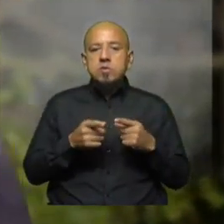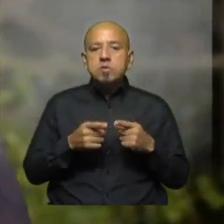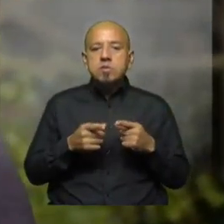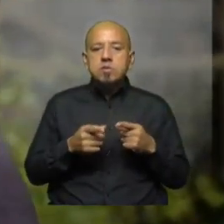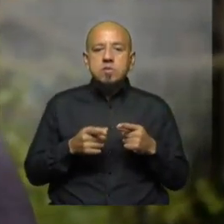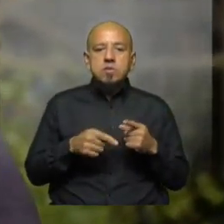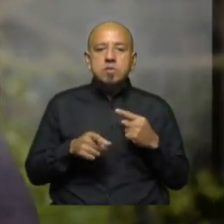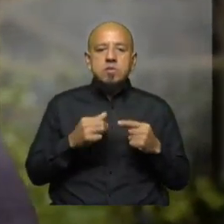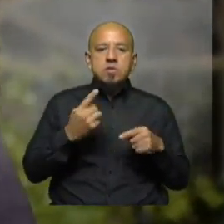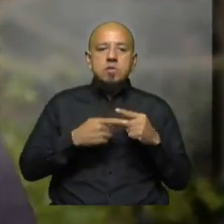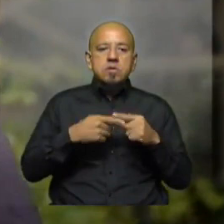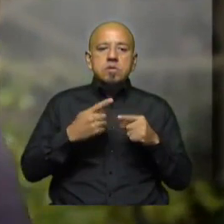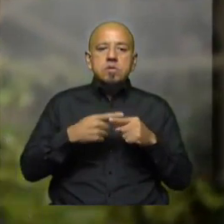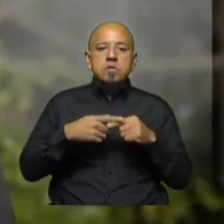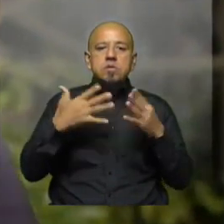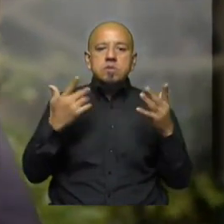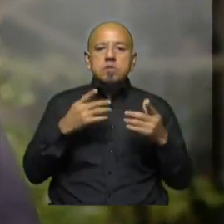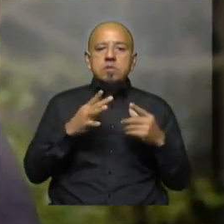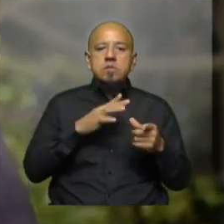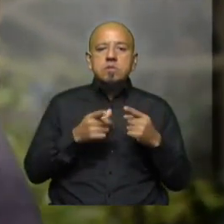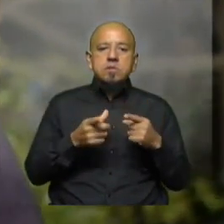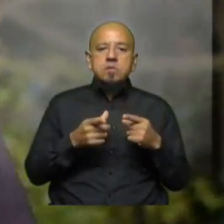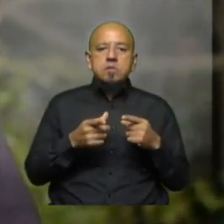con una fiesta muy especial que tiene